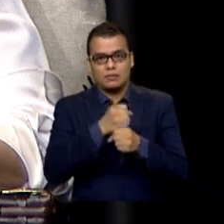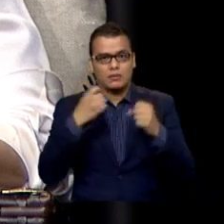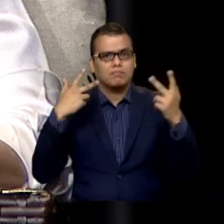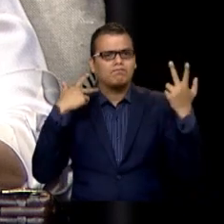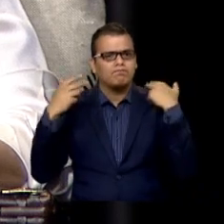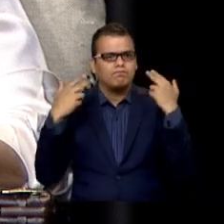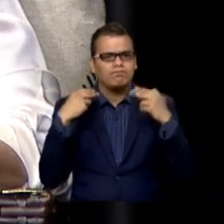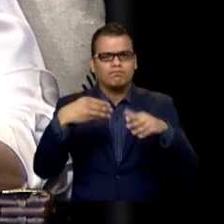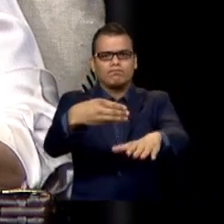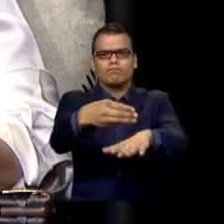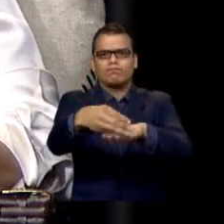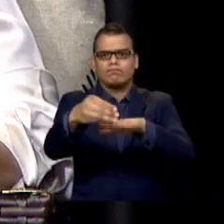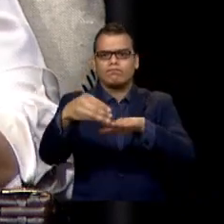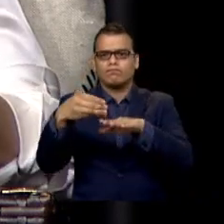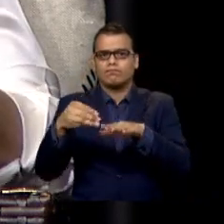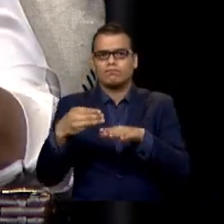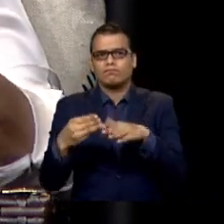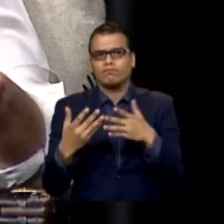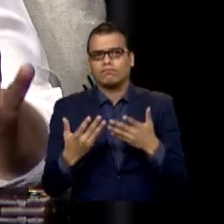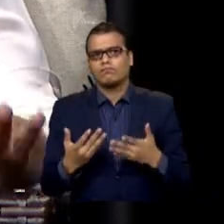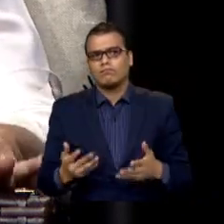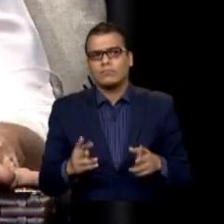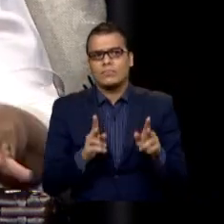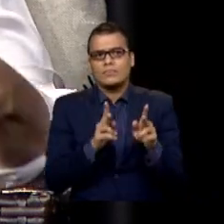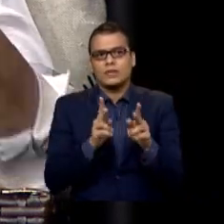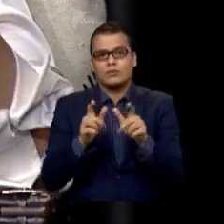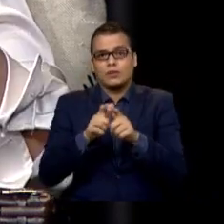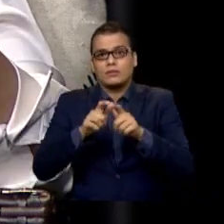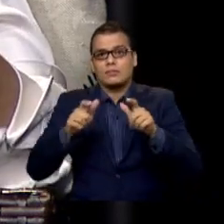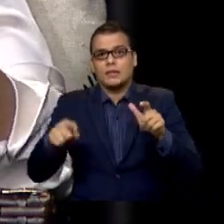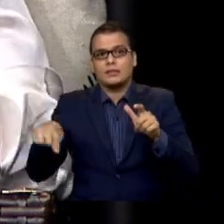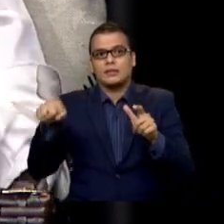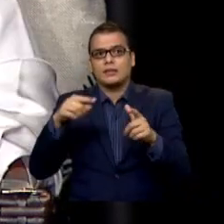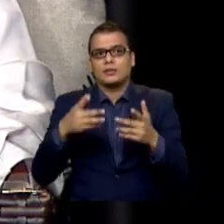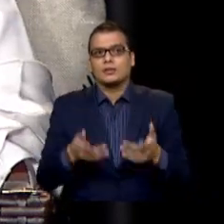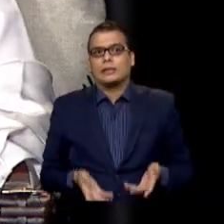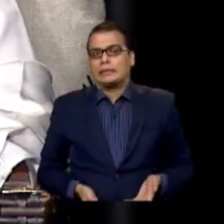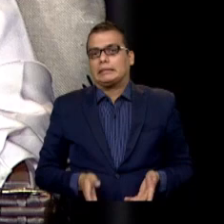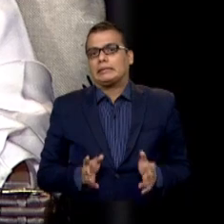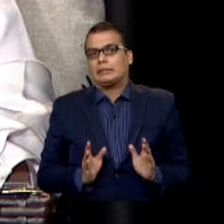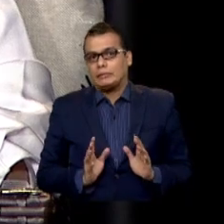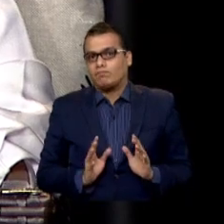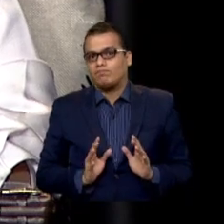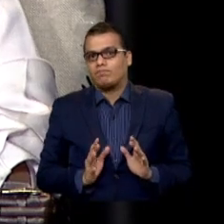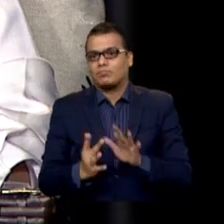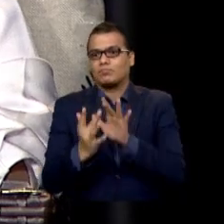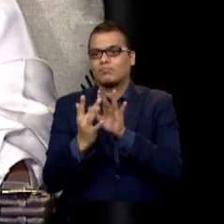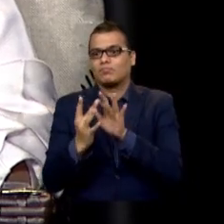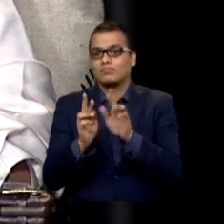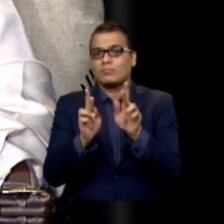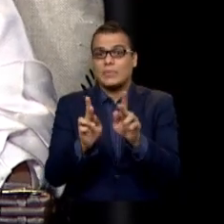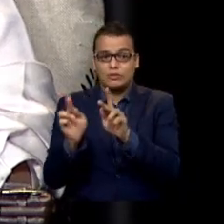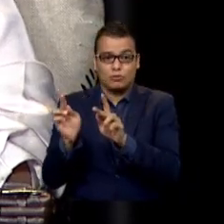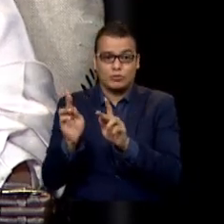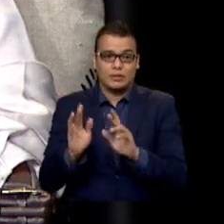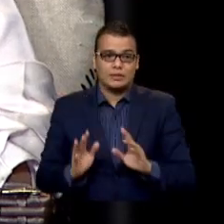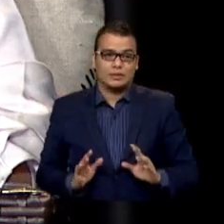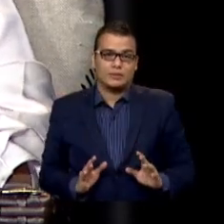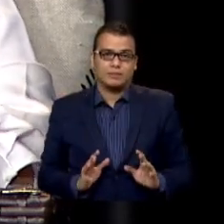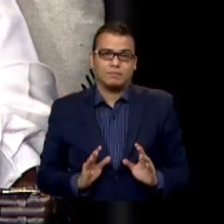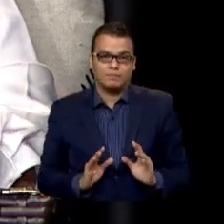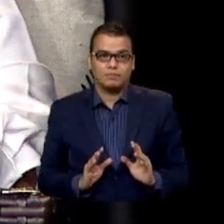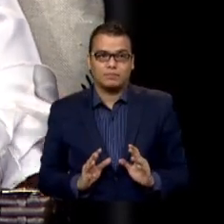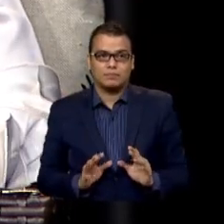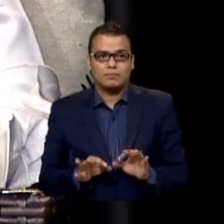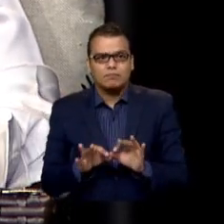las manicuristas, sí, bueno, esa cantidad de personas que están en contacto directo con su cliente, y